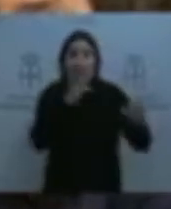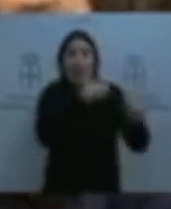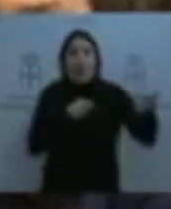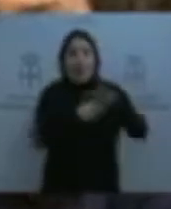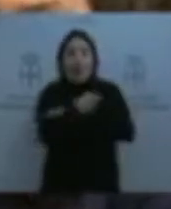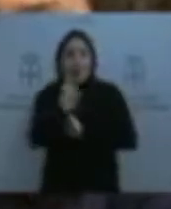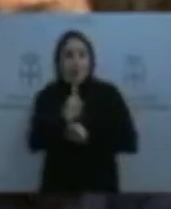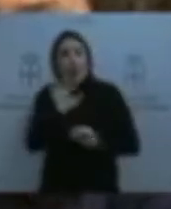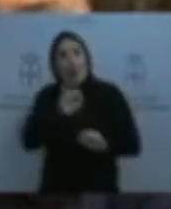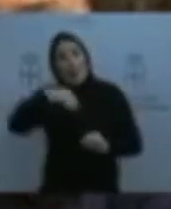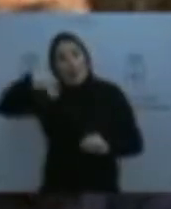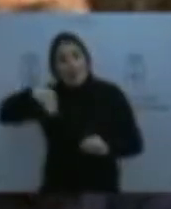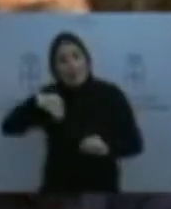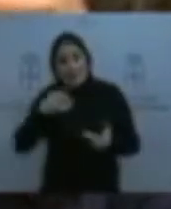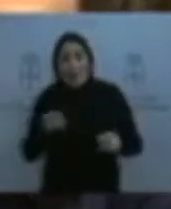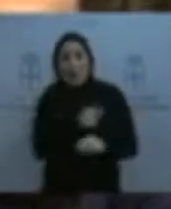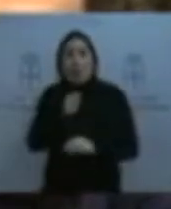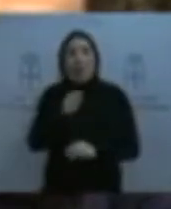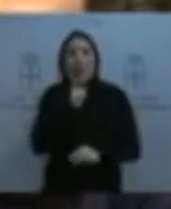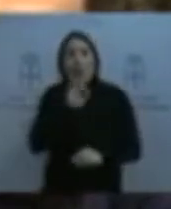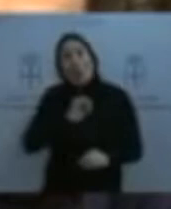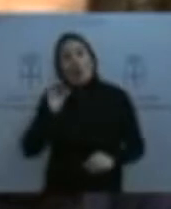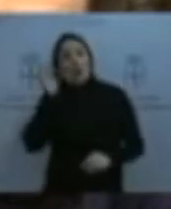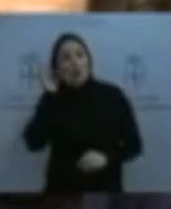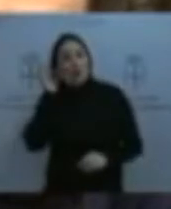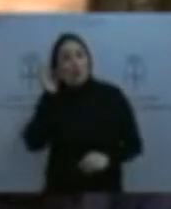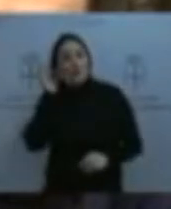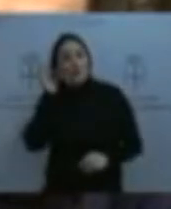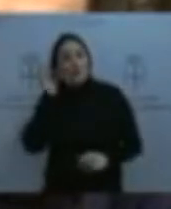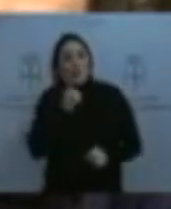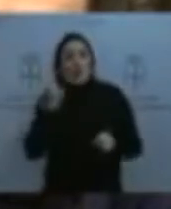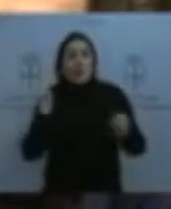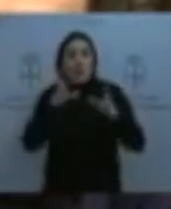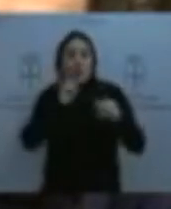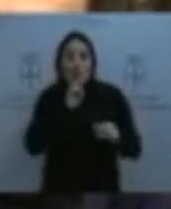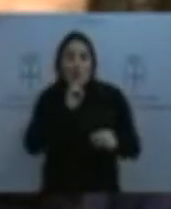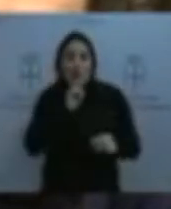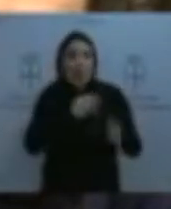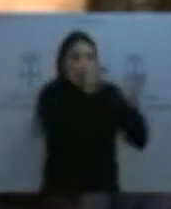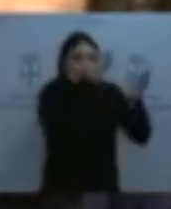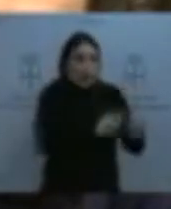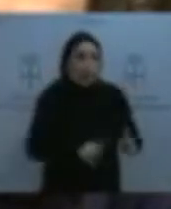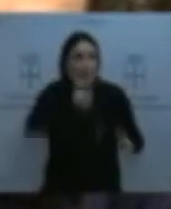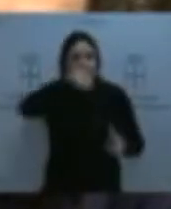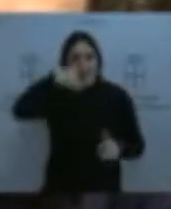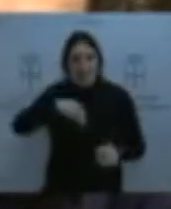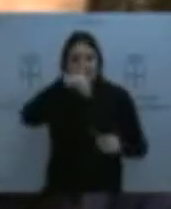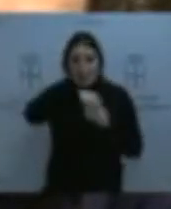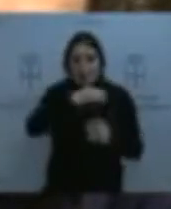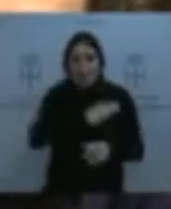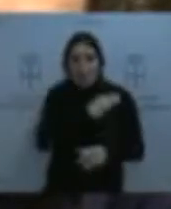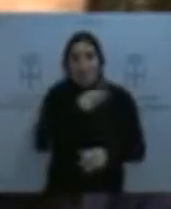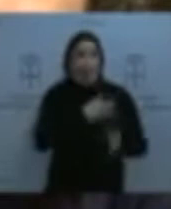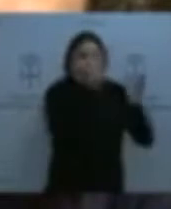manera que Vicente Domínguez no está ahí por arte de magia y Otilia Requejo no está por arte de magia. Usted es vicepresidente del patronato porque es